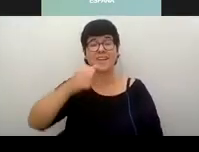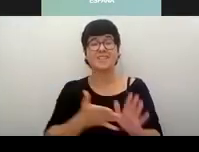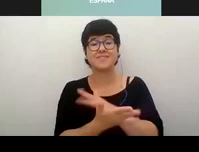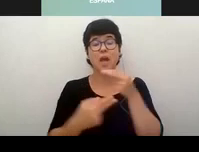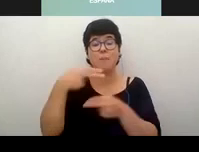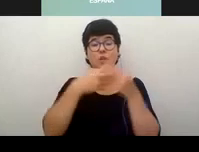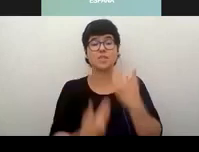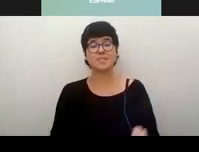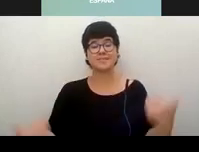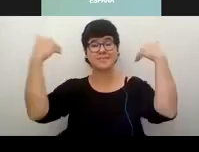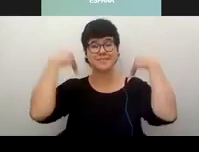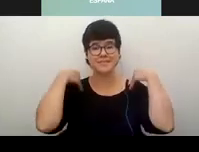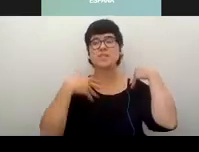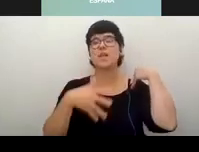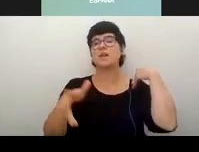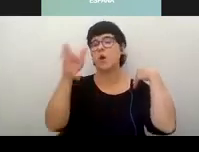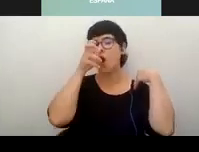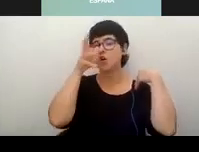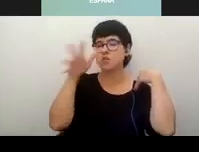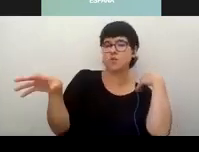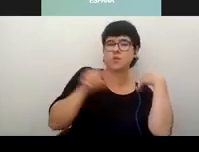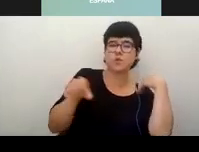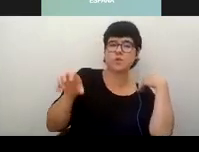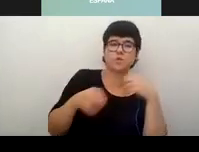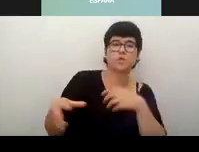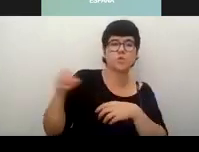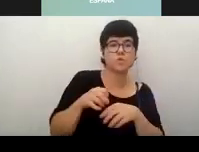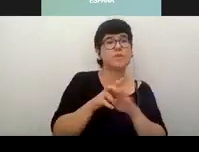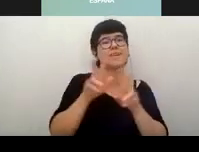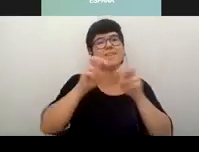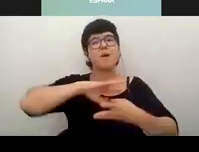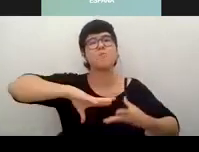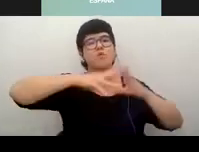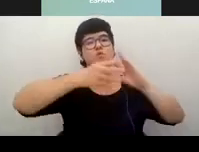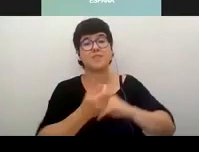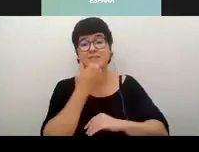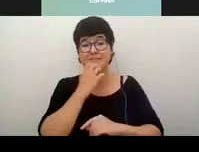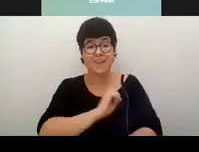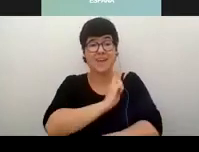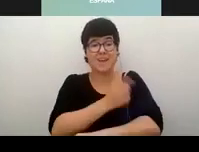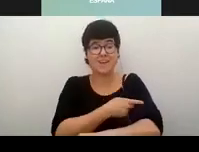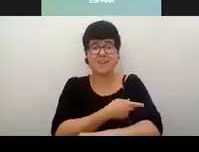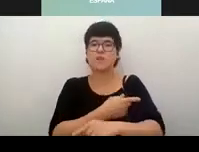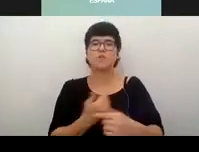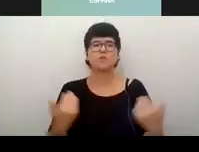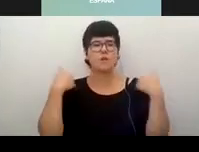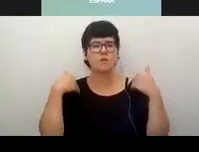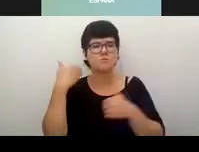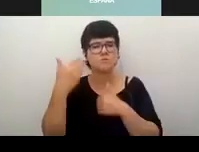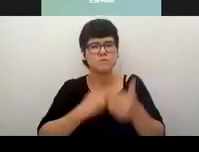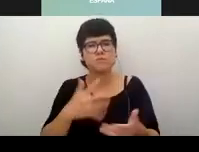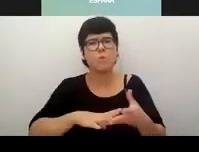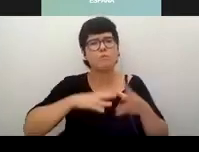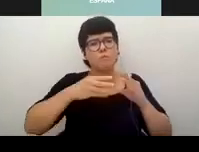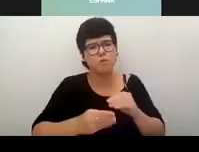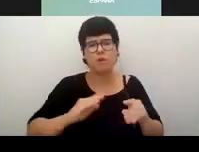a nivel muscular. Cuando hay un proceso, un ejercicio físico mantenido, se destruye músculo, se destruye